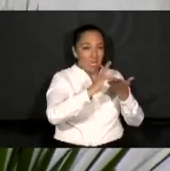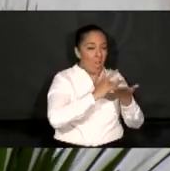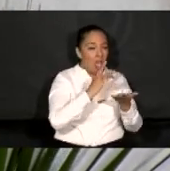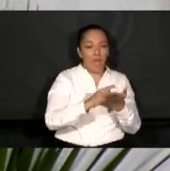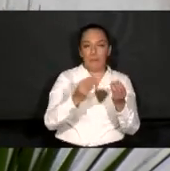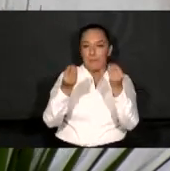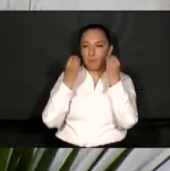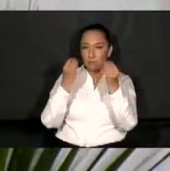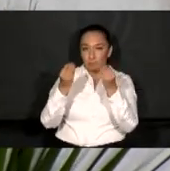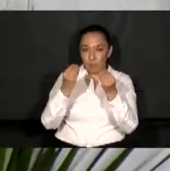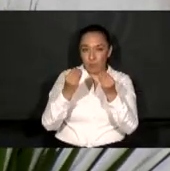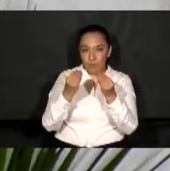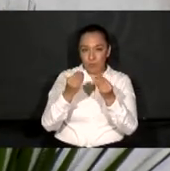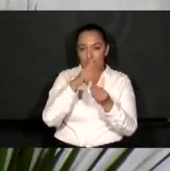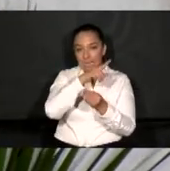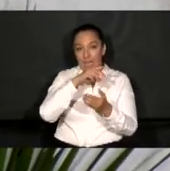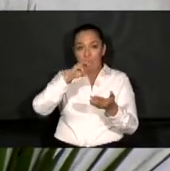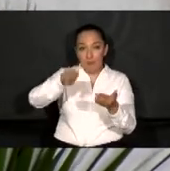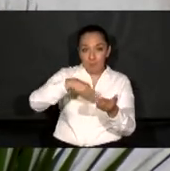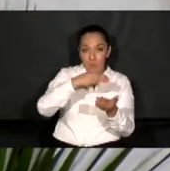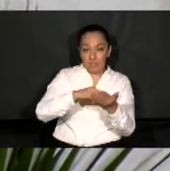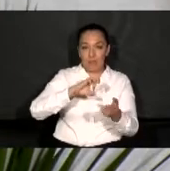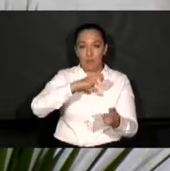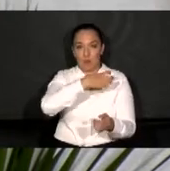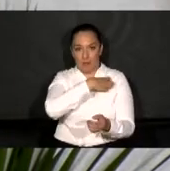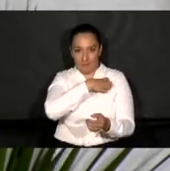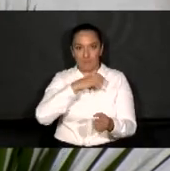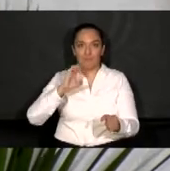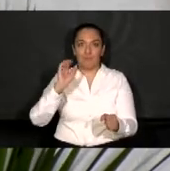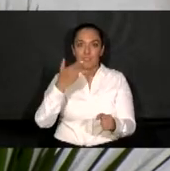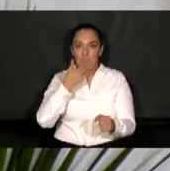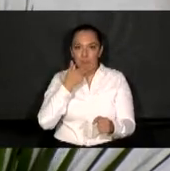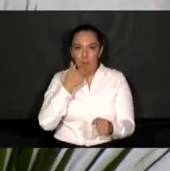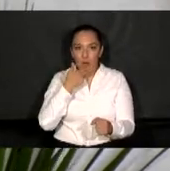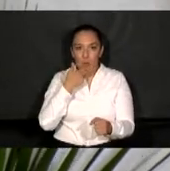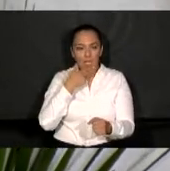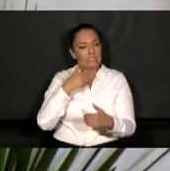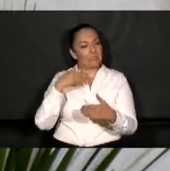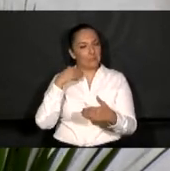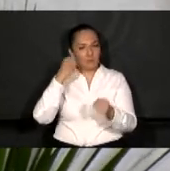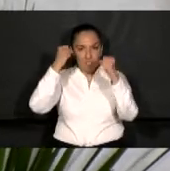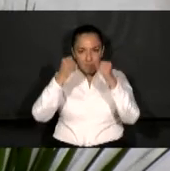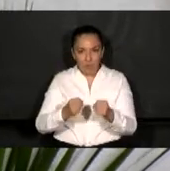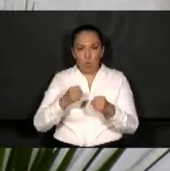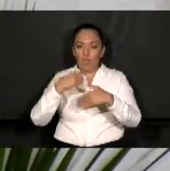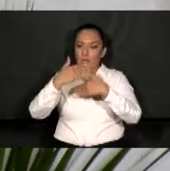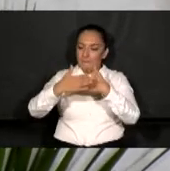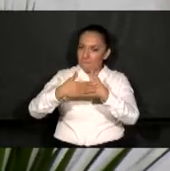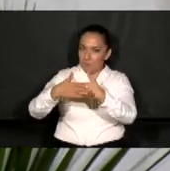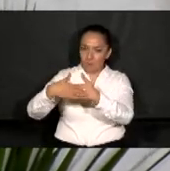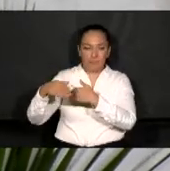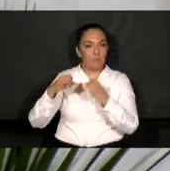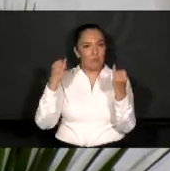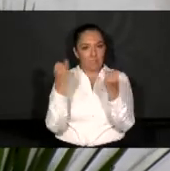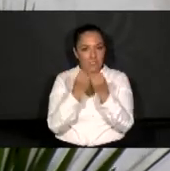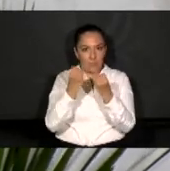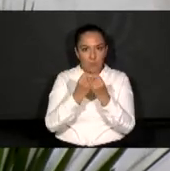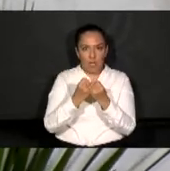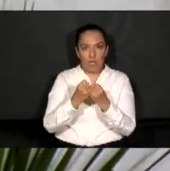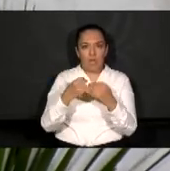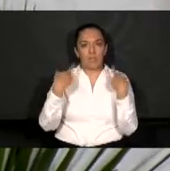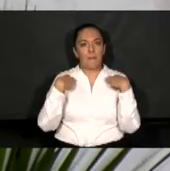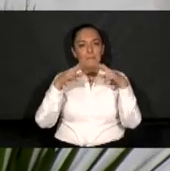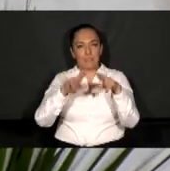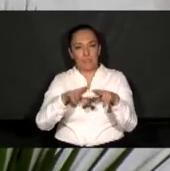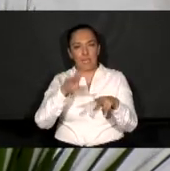el municipio de Chihuahua y estoy segura en tareas posteriores en el Estado. Saludo a los representantes también del Consulado General